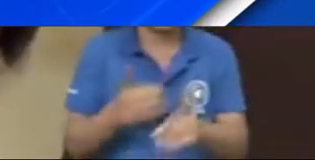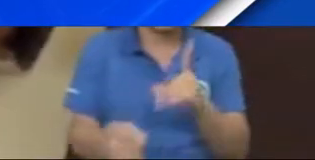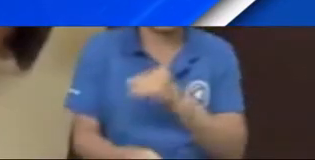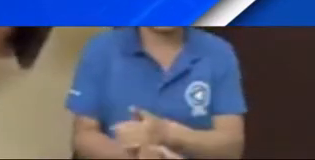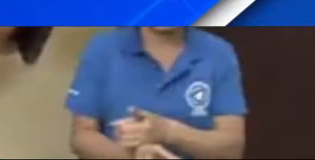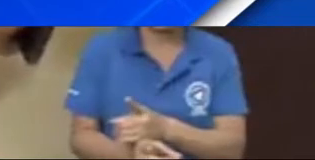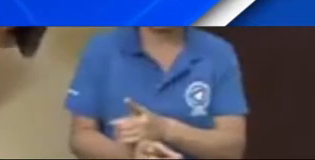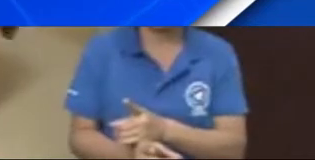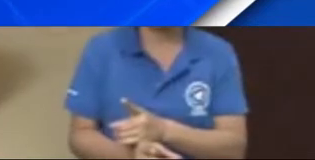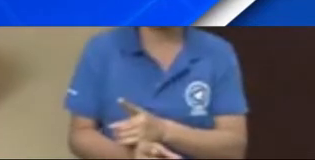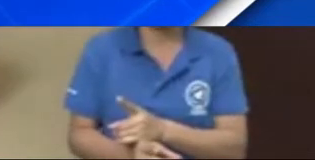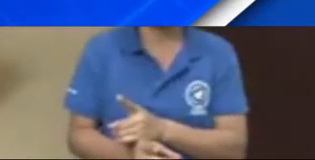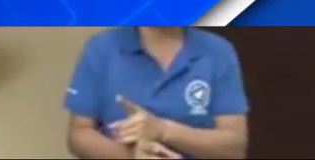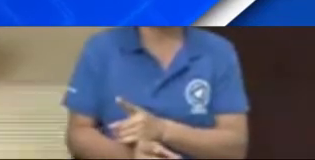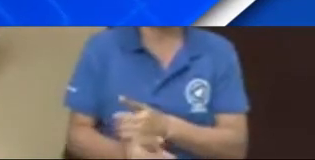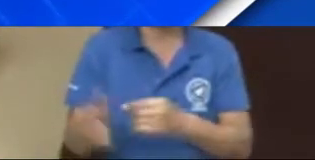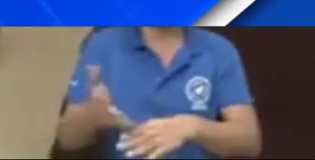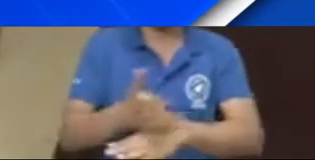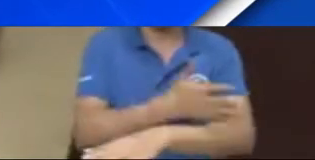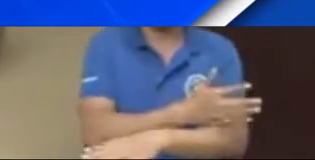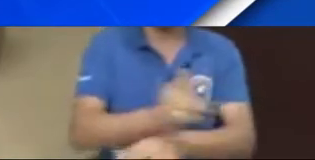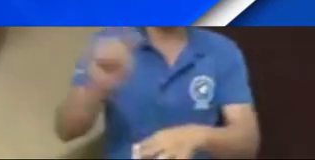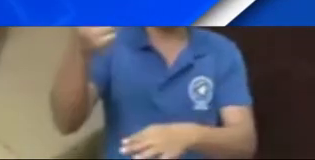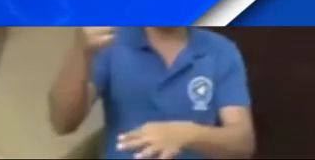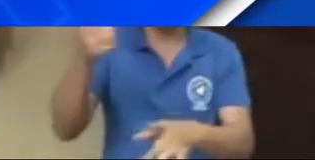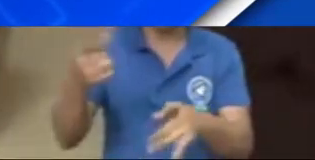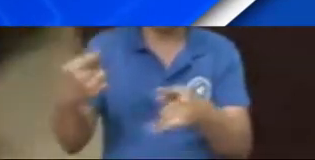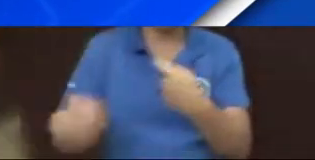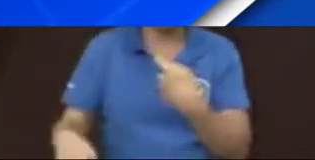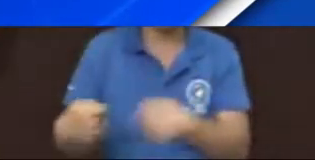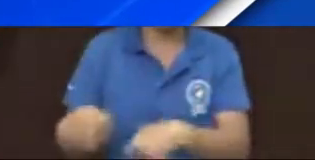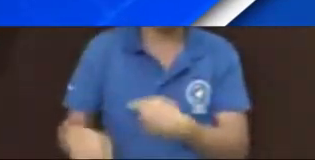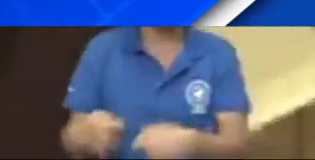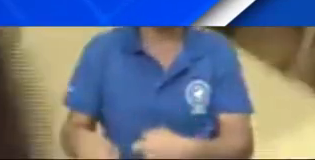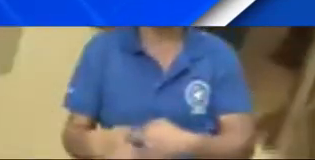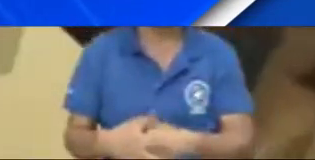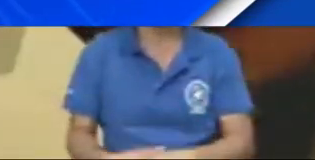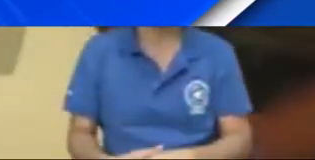hacer antes del 7 de septiembre